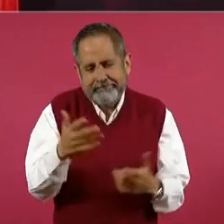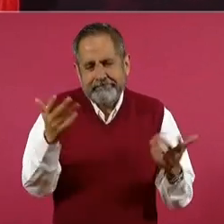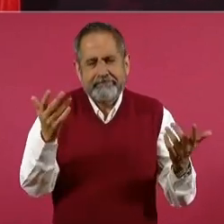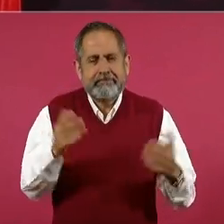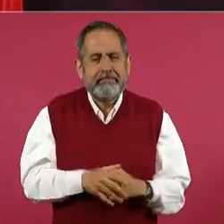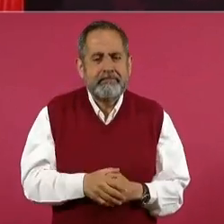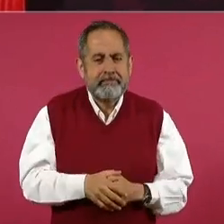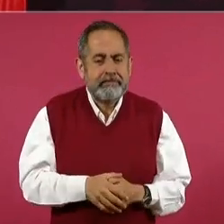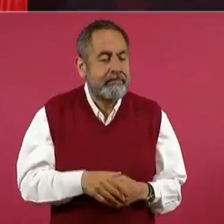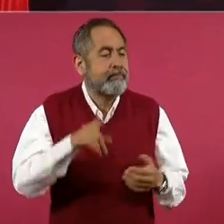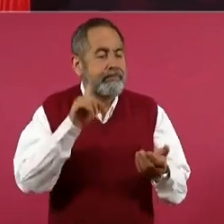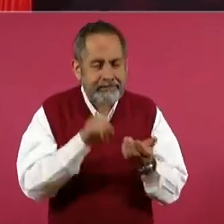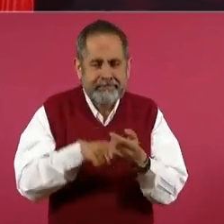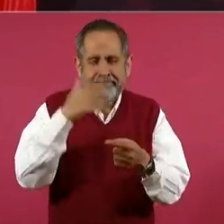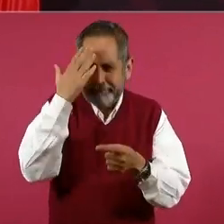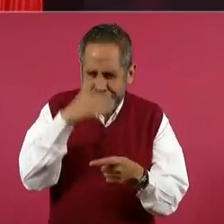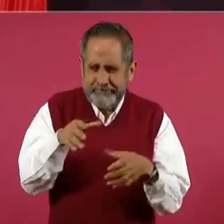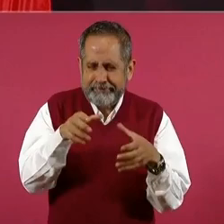que existe